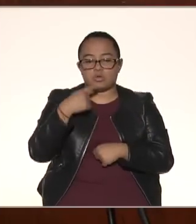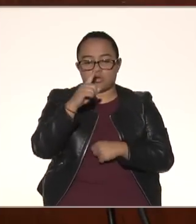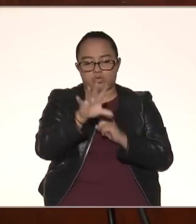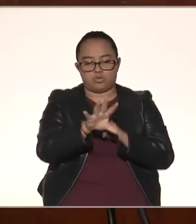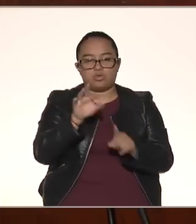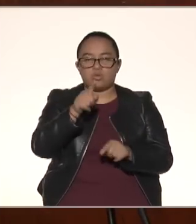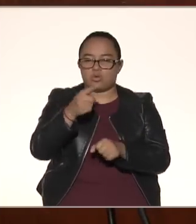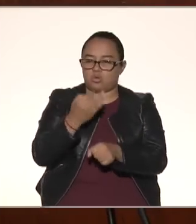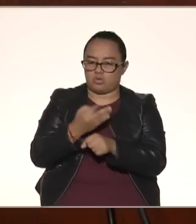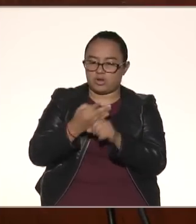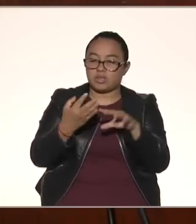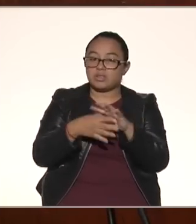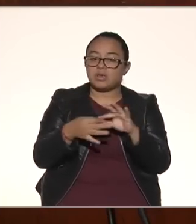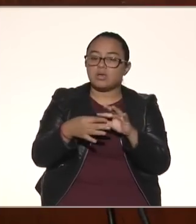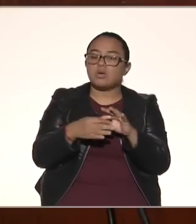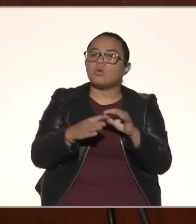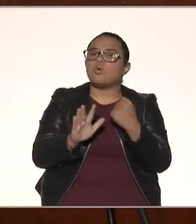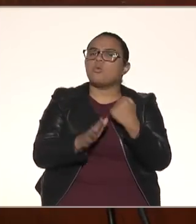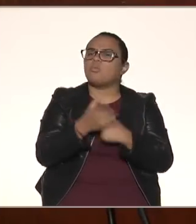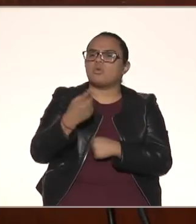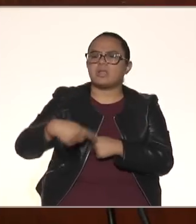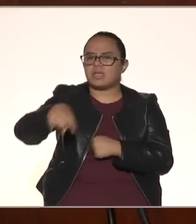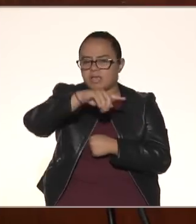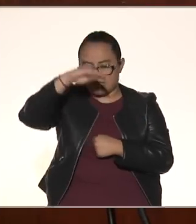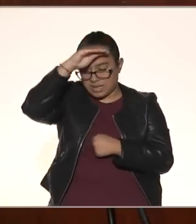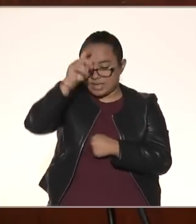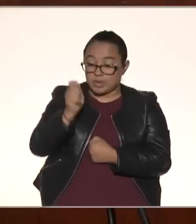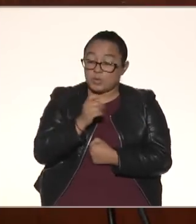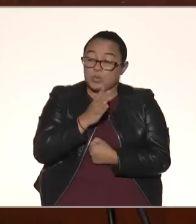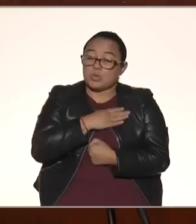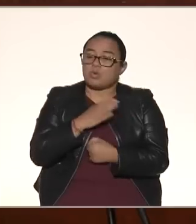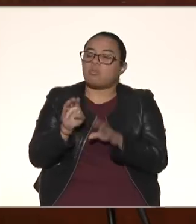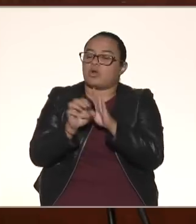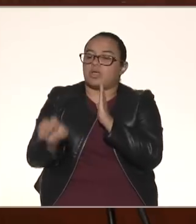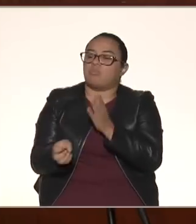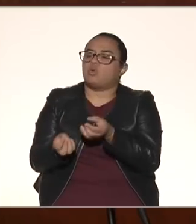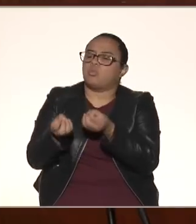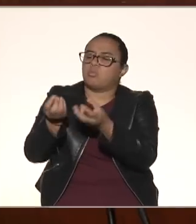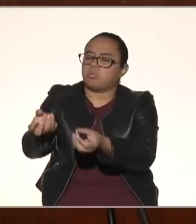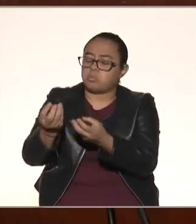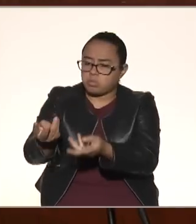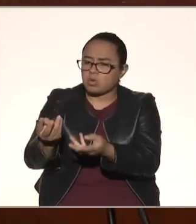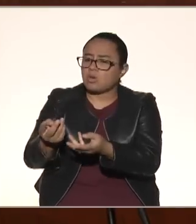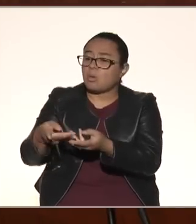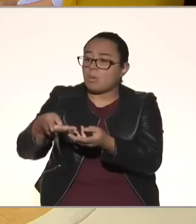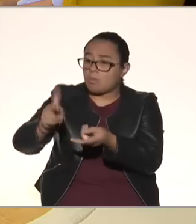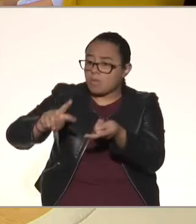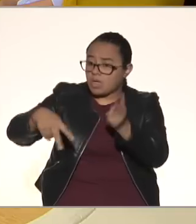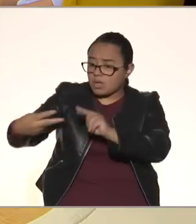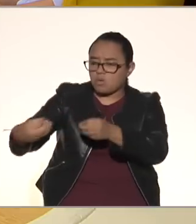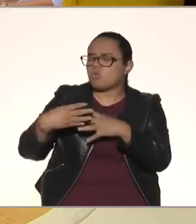justo lo que mencionabas, ¿por qué siempre se piensa que la generosidad es dar sin esperar nada a cambio?